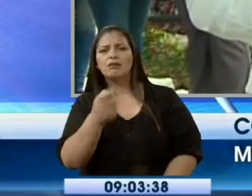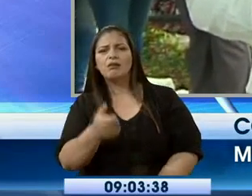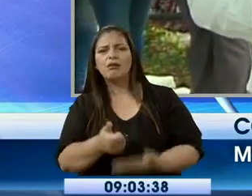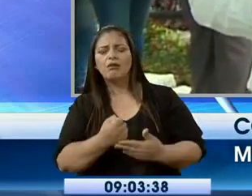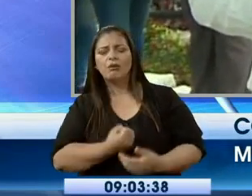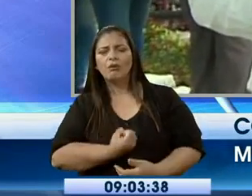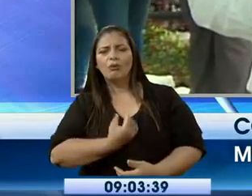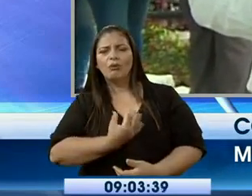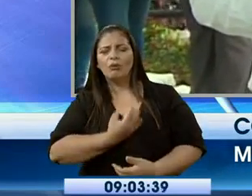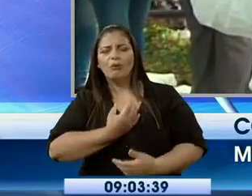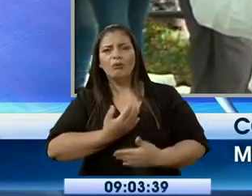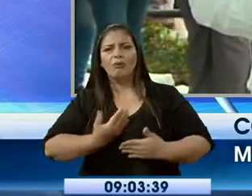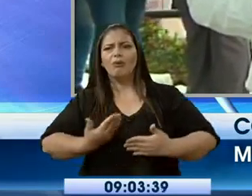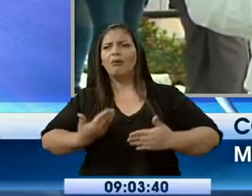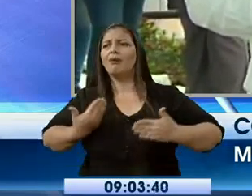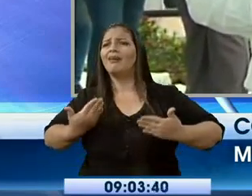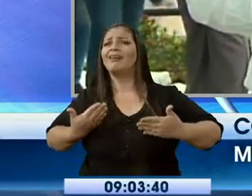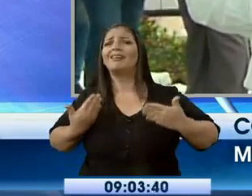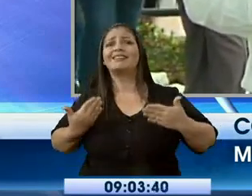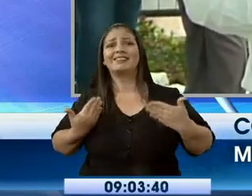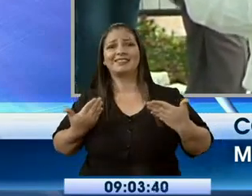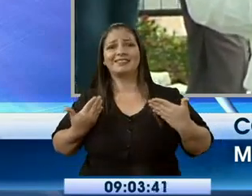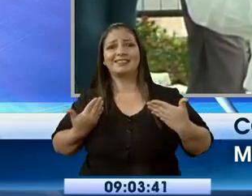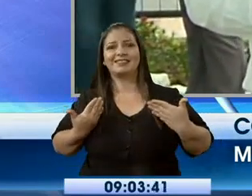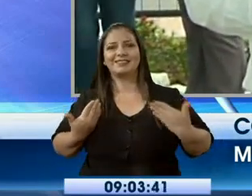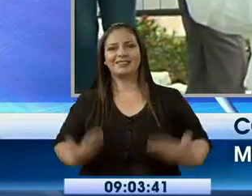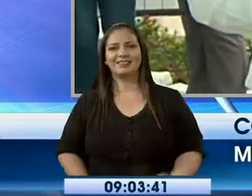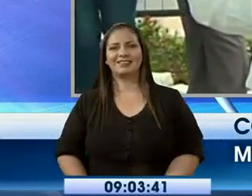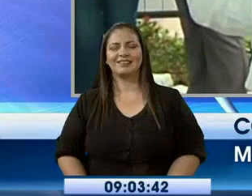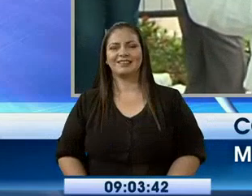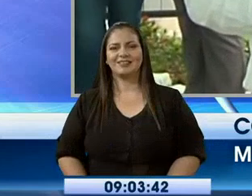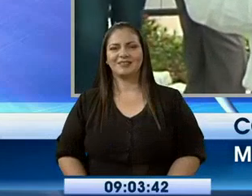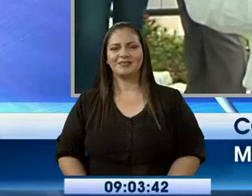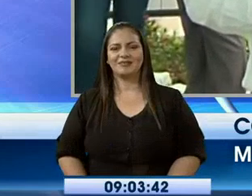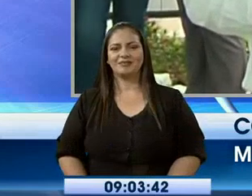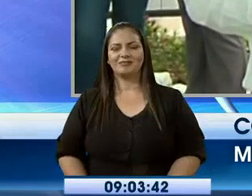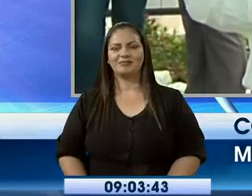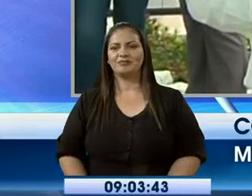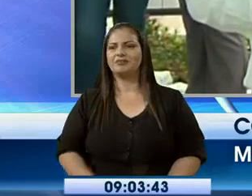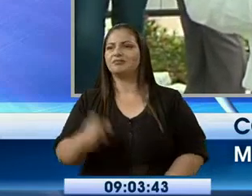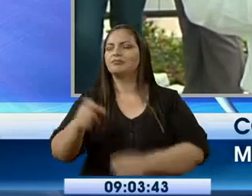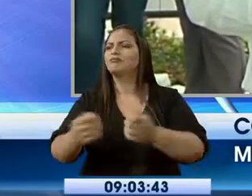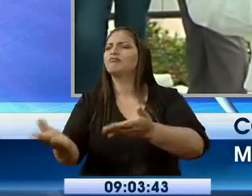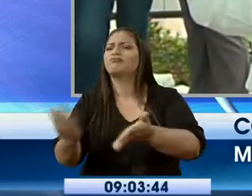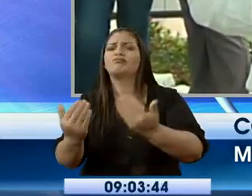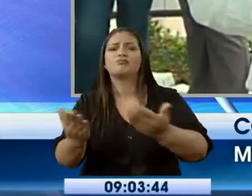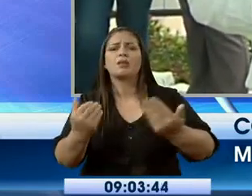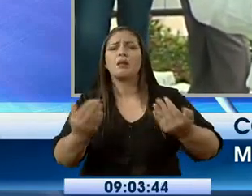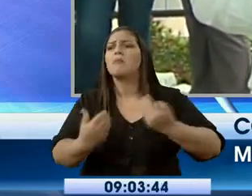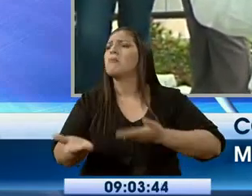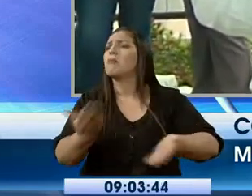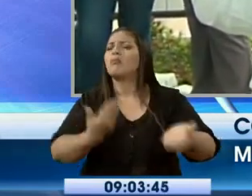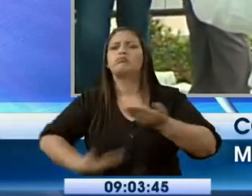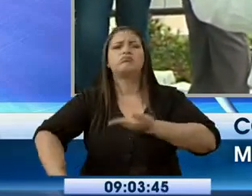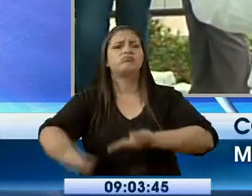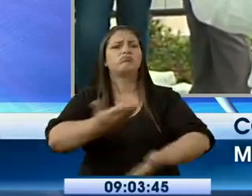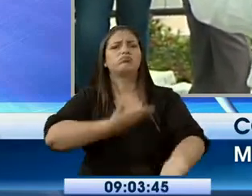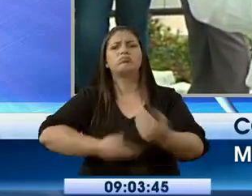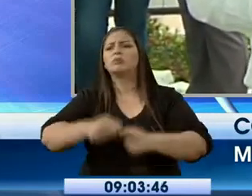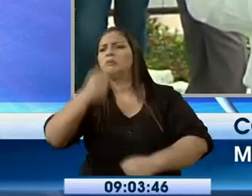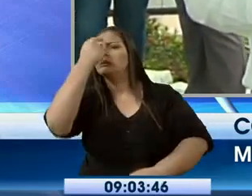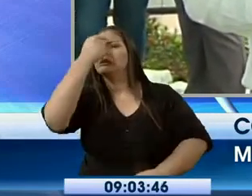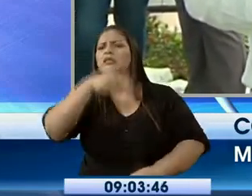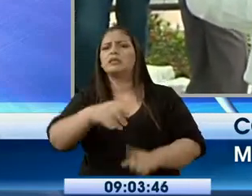conjunto de opiniones, ese conjunto de ideas que tiene la comunidad del sector para